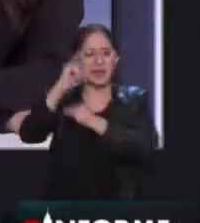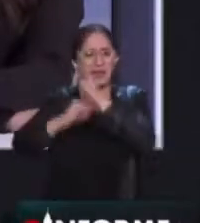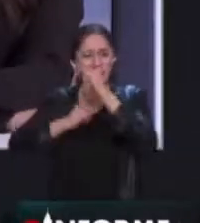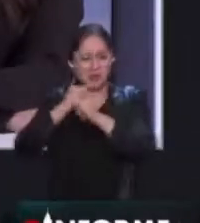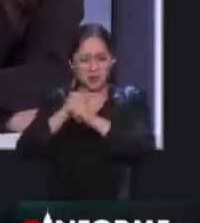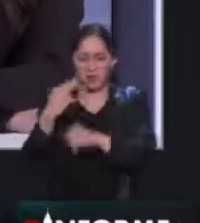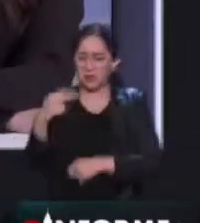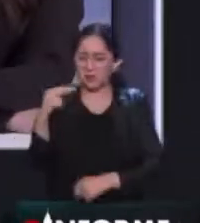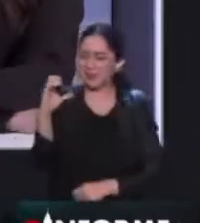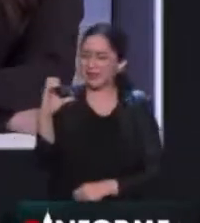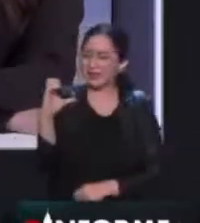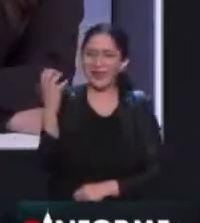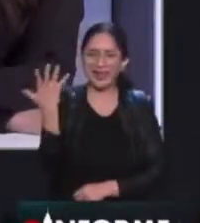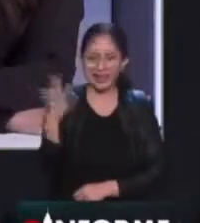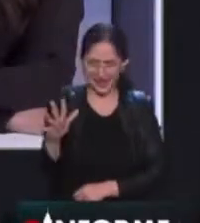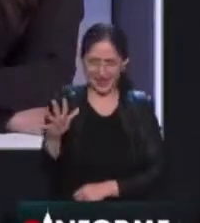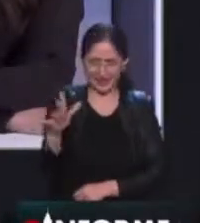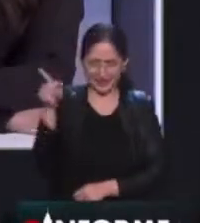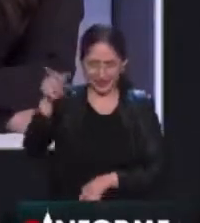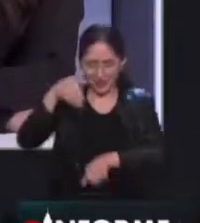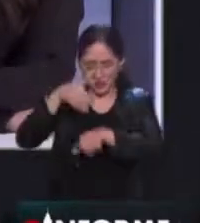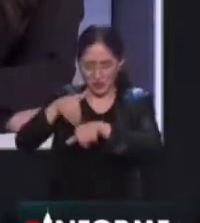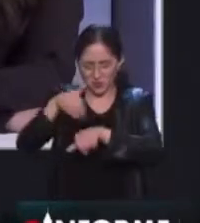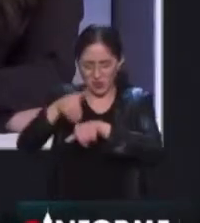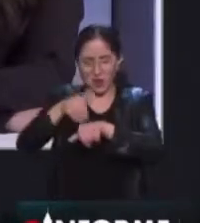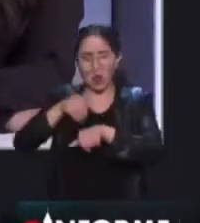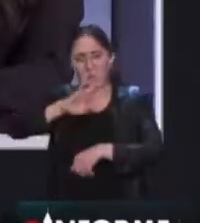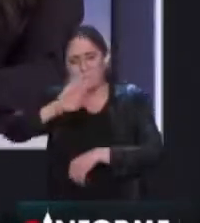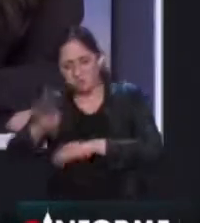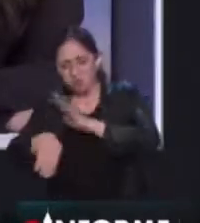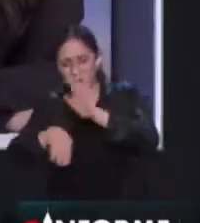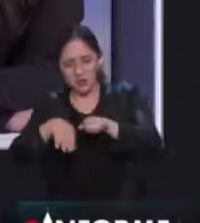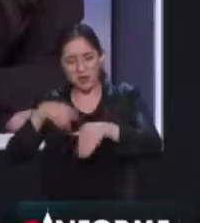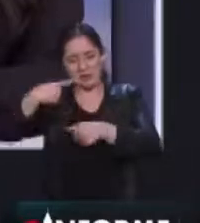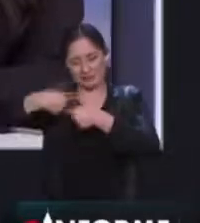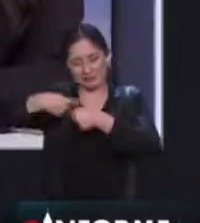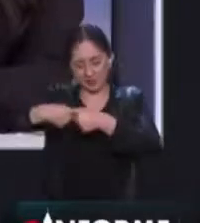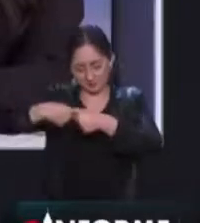clasificación internacional de enfermedades. Esa clasificación